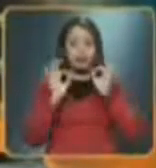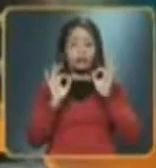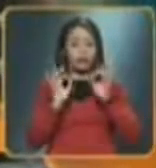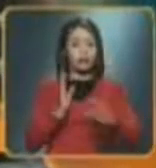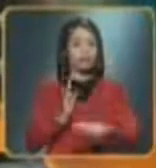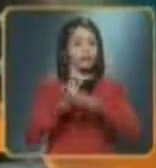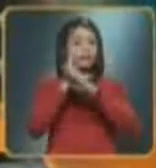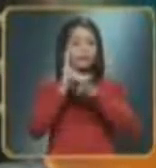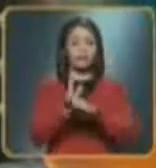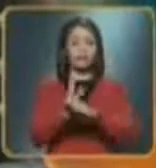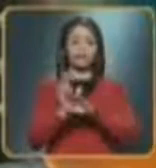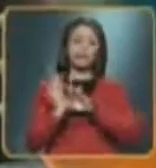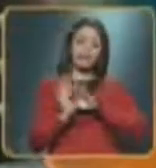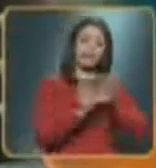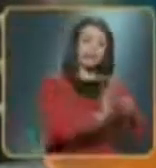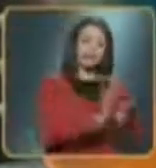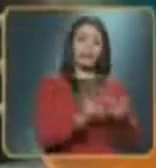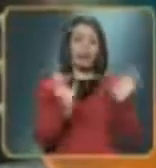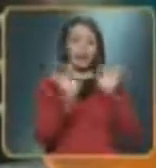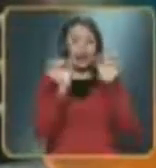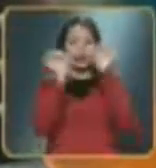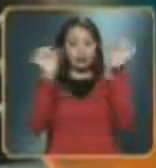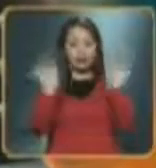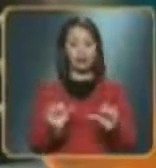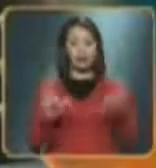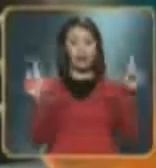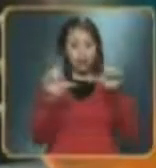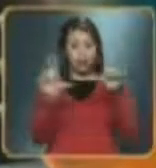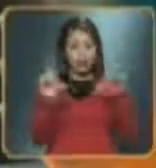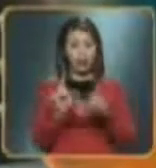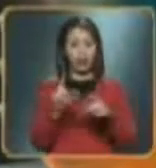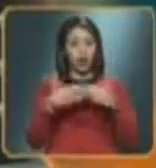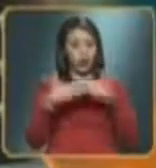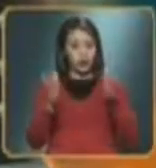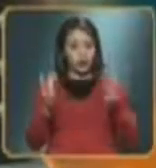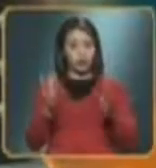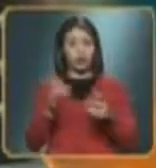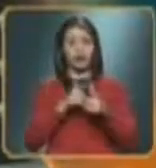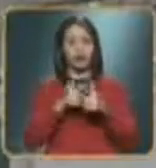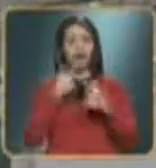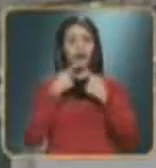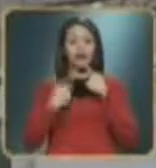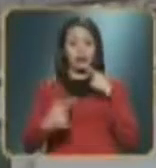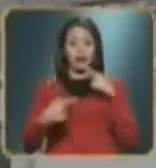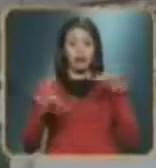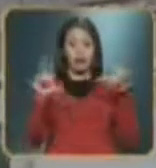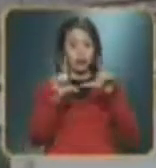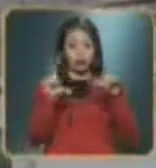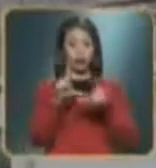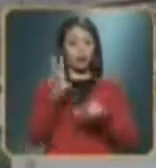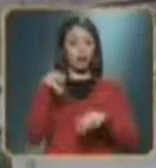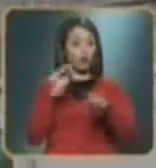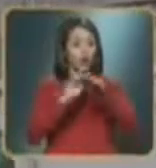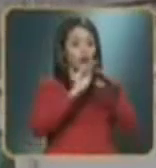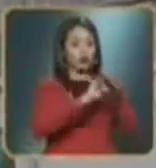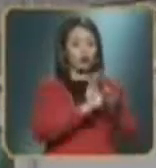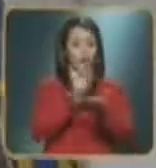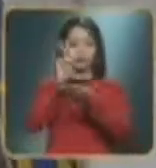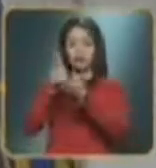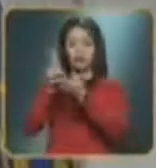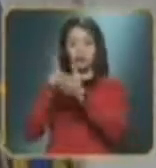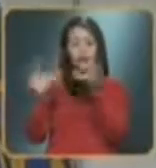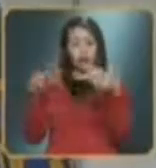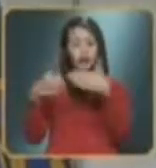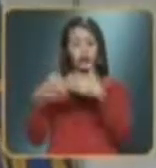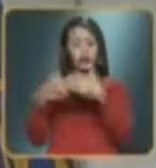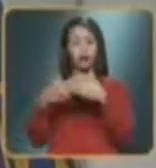su señal fue intencionalmente discriminada del nuevo sistema de televisión digital abierta señalan que el canal nunca fue convocado a participar